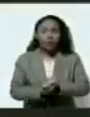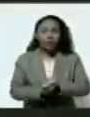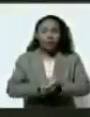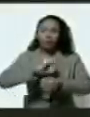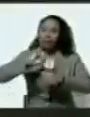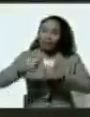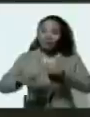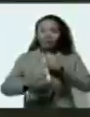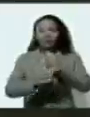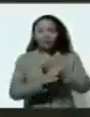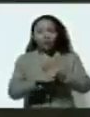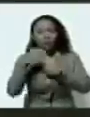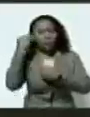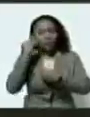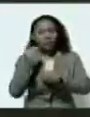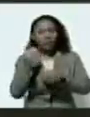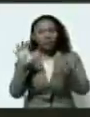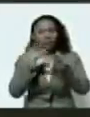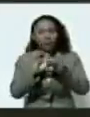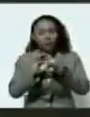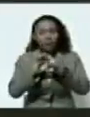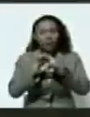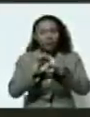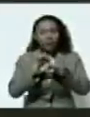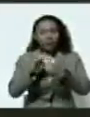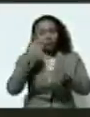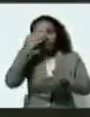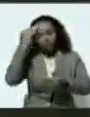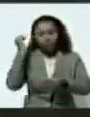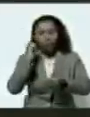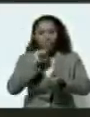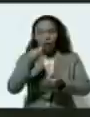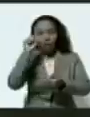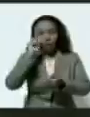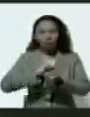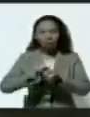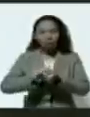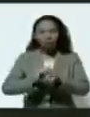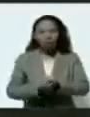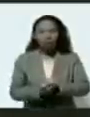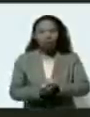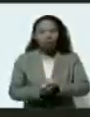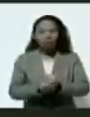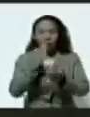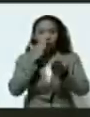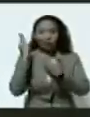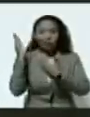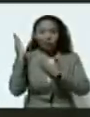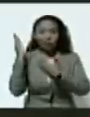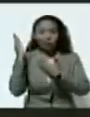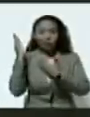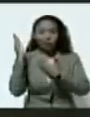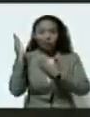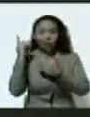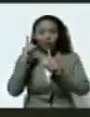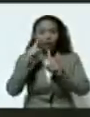Juan Guaidó, alias Juanito Alimaña, alias el Malbañado. Y esta es la punta del